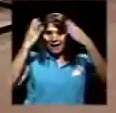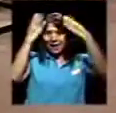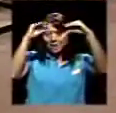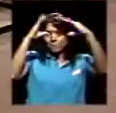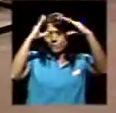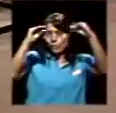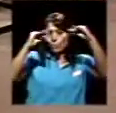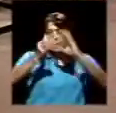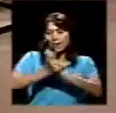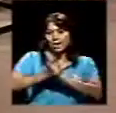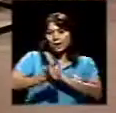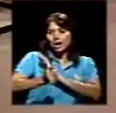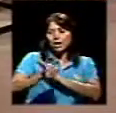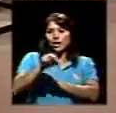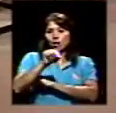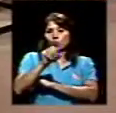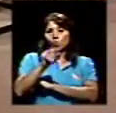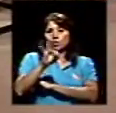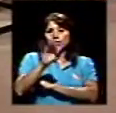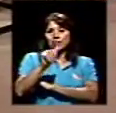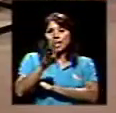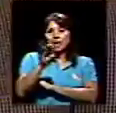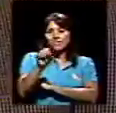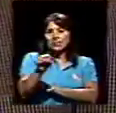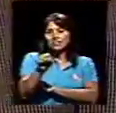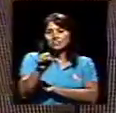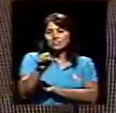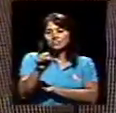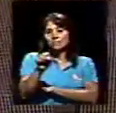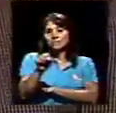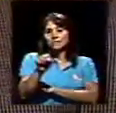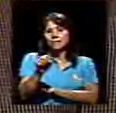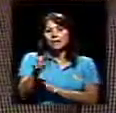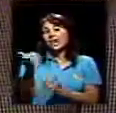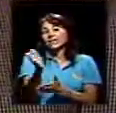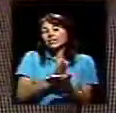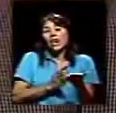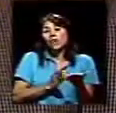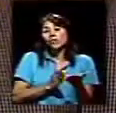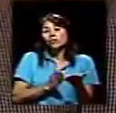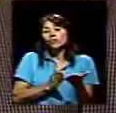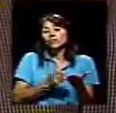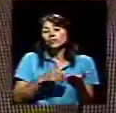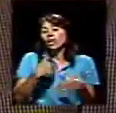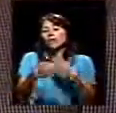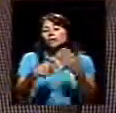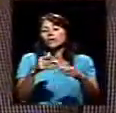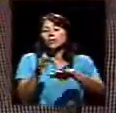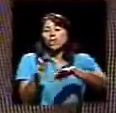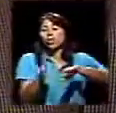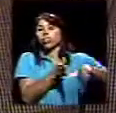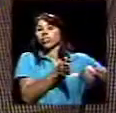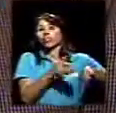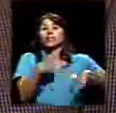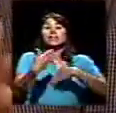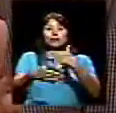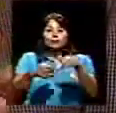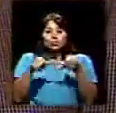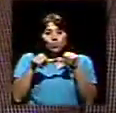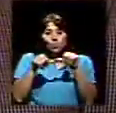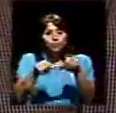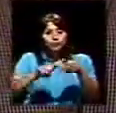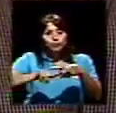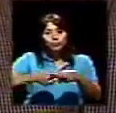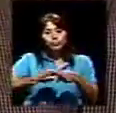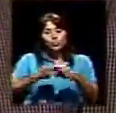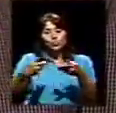notables es algo sobre lo que se va a pasar la página una vez que la próxima Asamblea Legislativa comience. Y creo que el